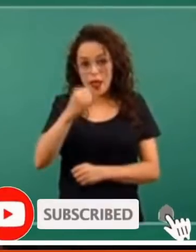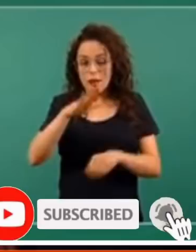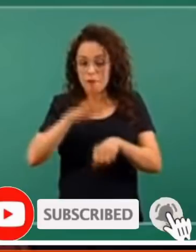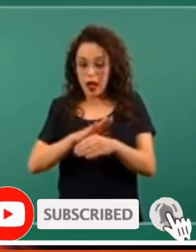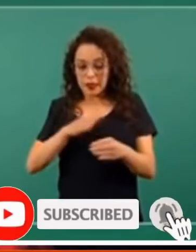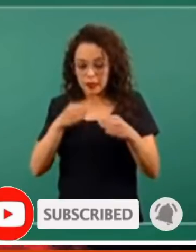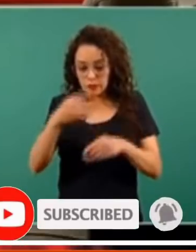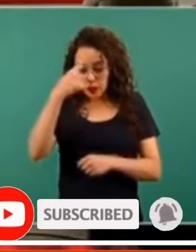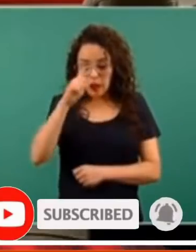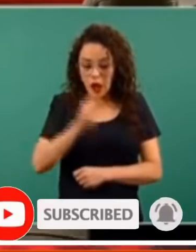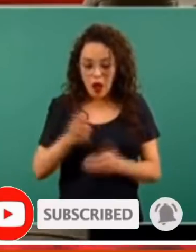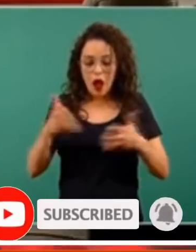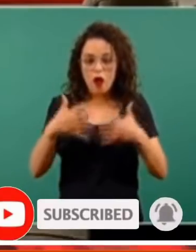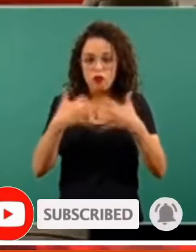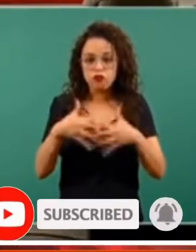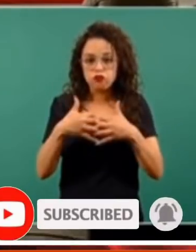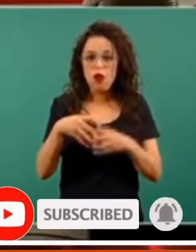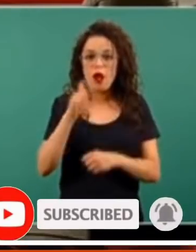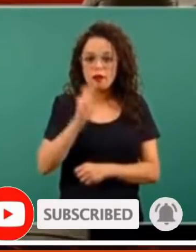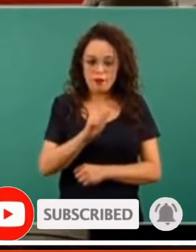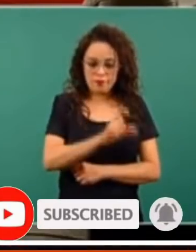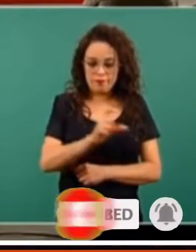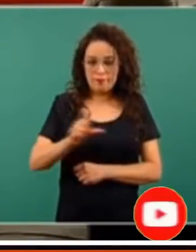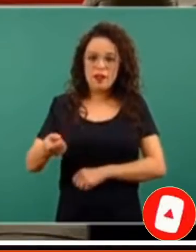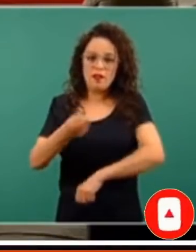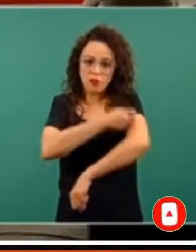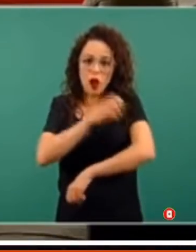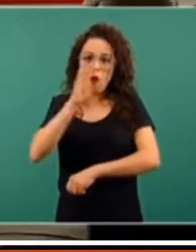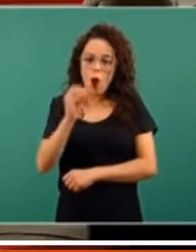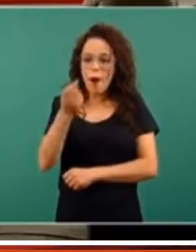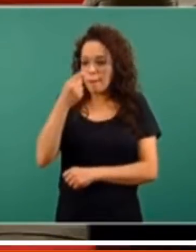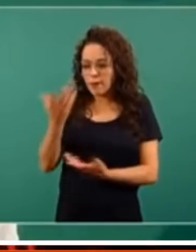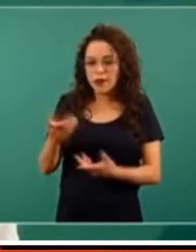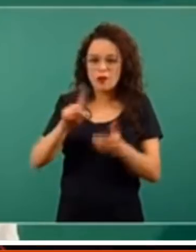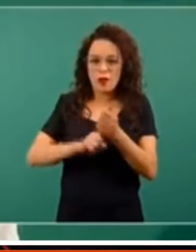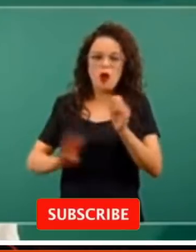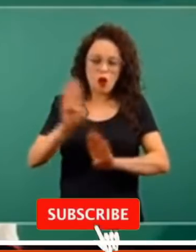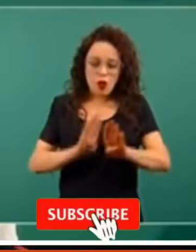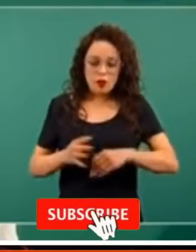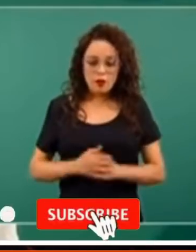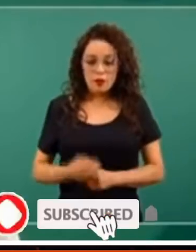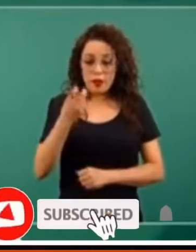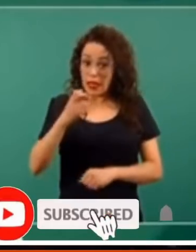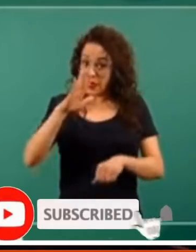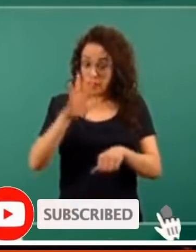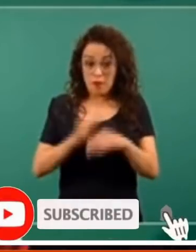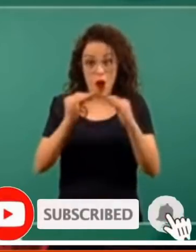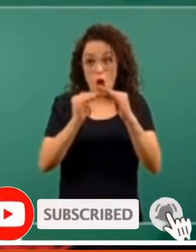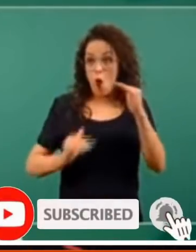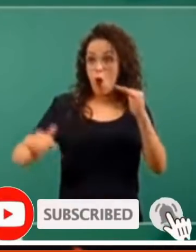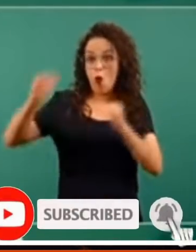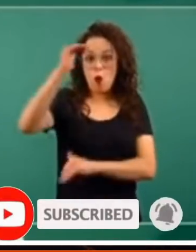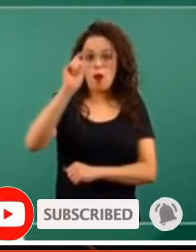de biológicos. En vacunas se siguen los más altos estándares de calidad en la